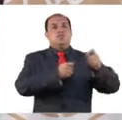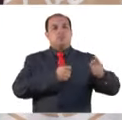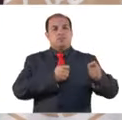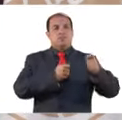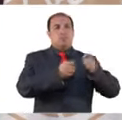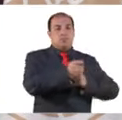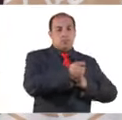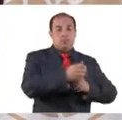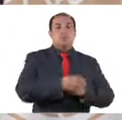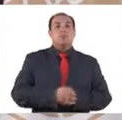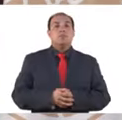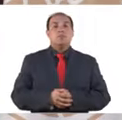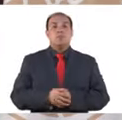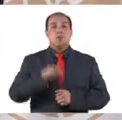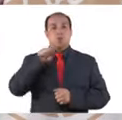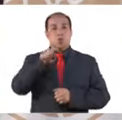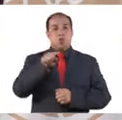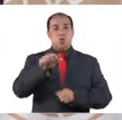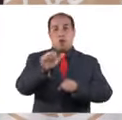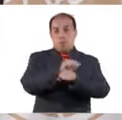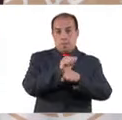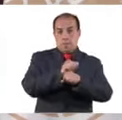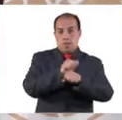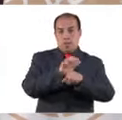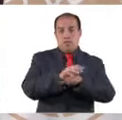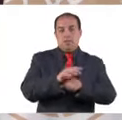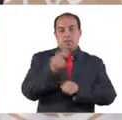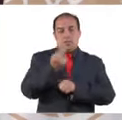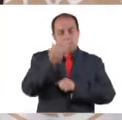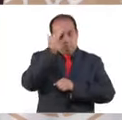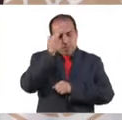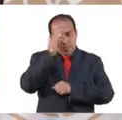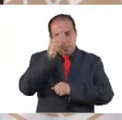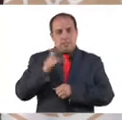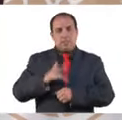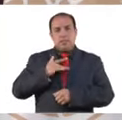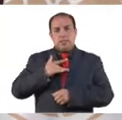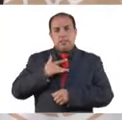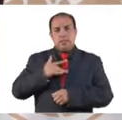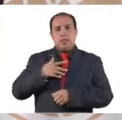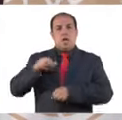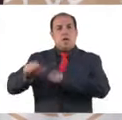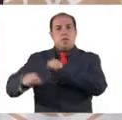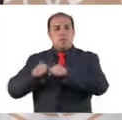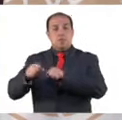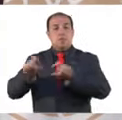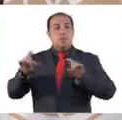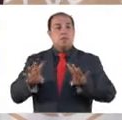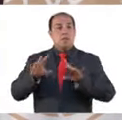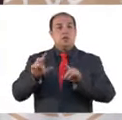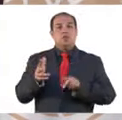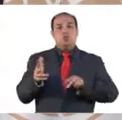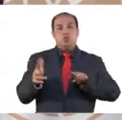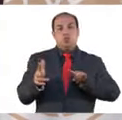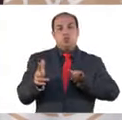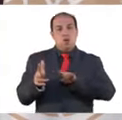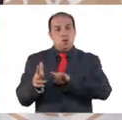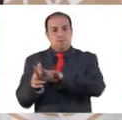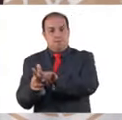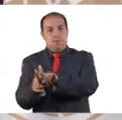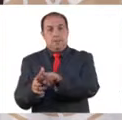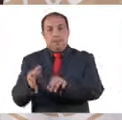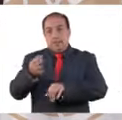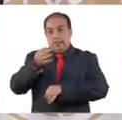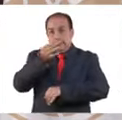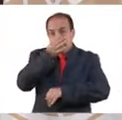coche, debes de considerar qué se siente si fueras en una bicicleta y te pasa muy cerquita un coche o si estás bloqueando una ciclovía. Pero también si vas en una